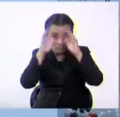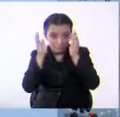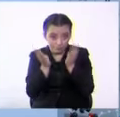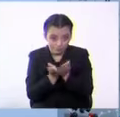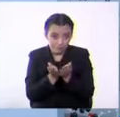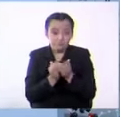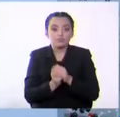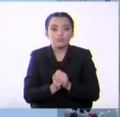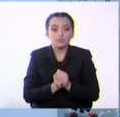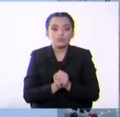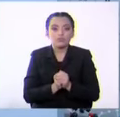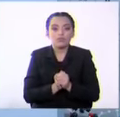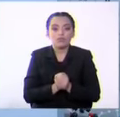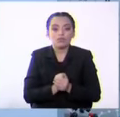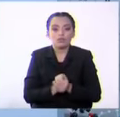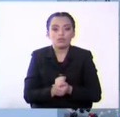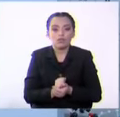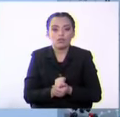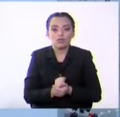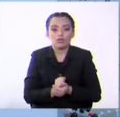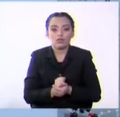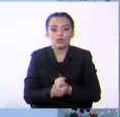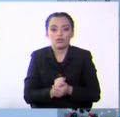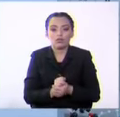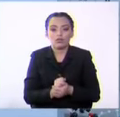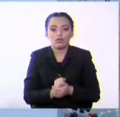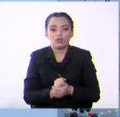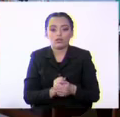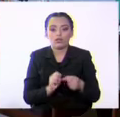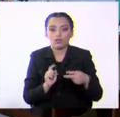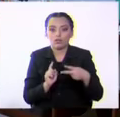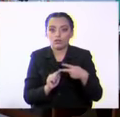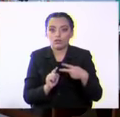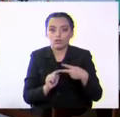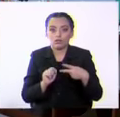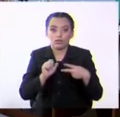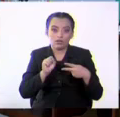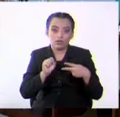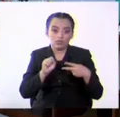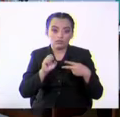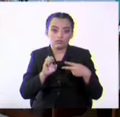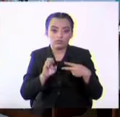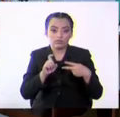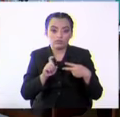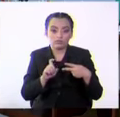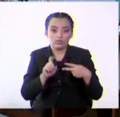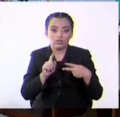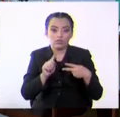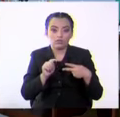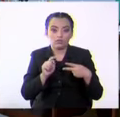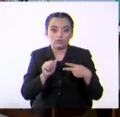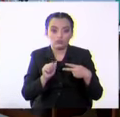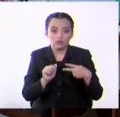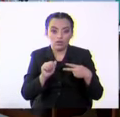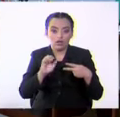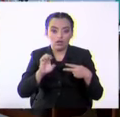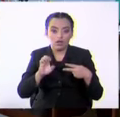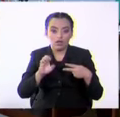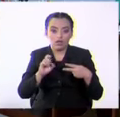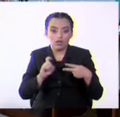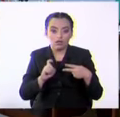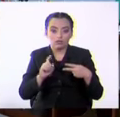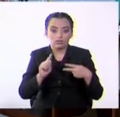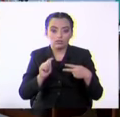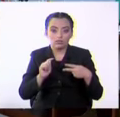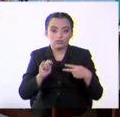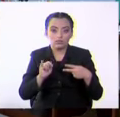actualmente hablamos de lo que sería la sexta extinción masiva. Sí, hablamos de la sexta porque la historia de la Tierra es muy larga